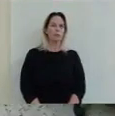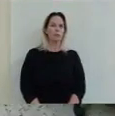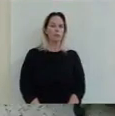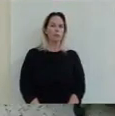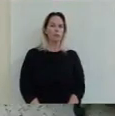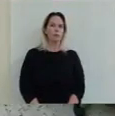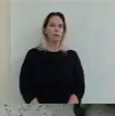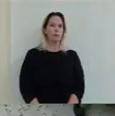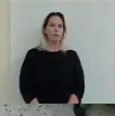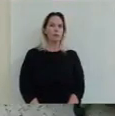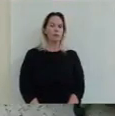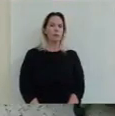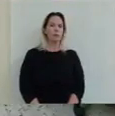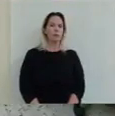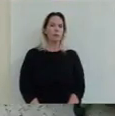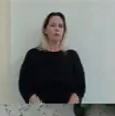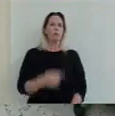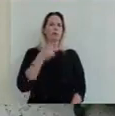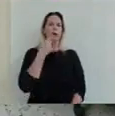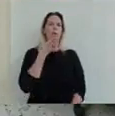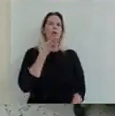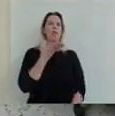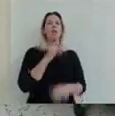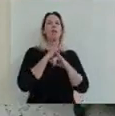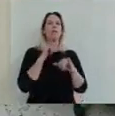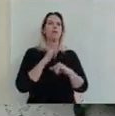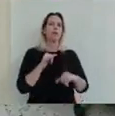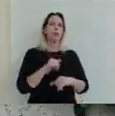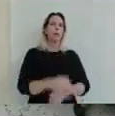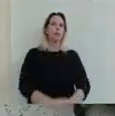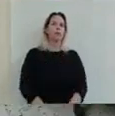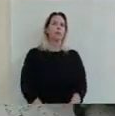Solicité informes, preguntas y pedidos de los señores concejales.